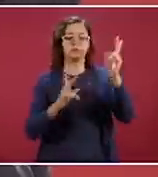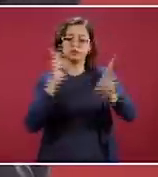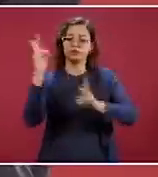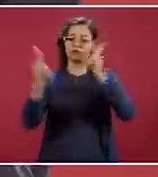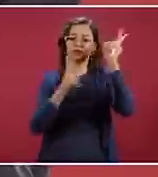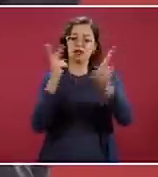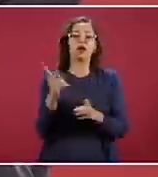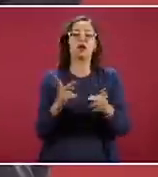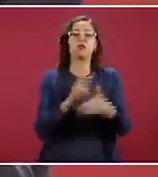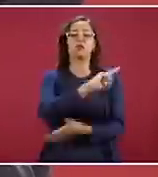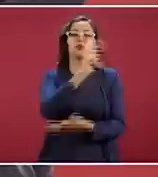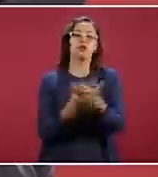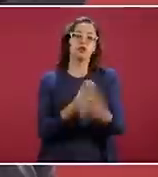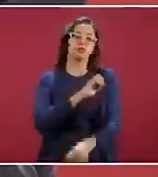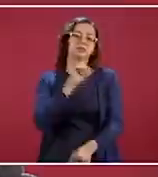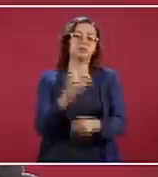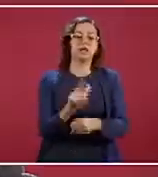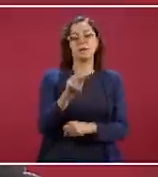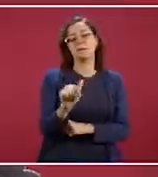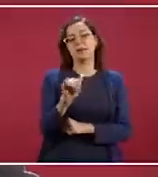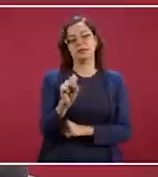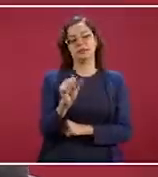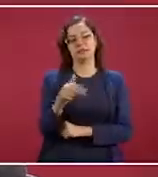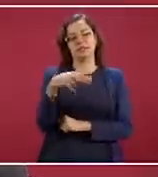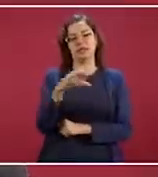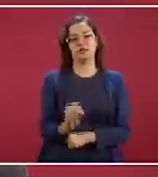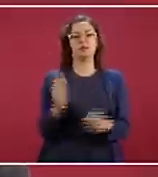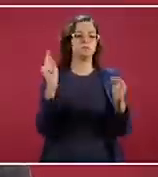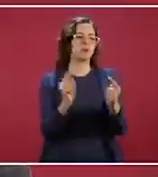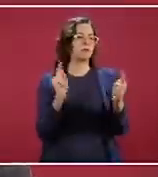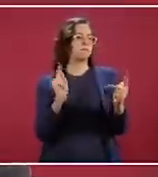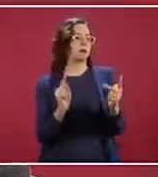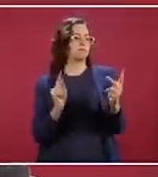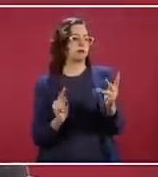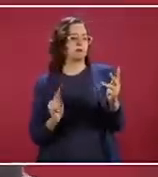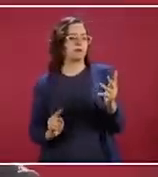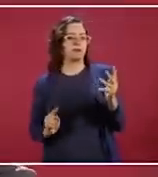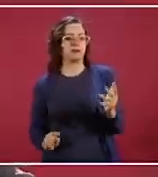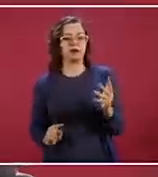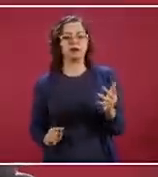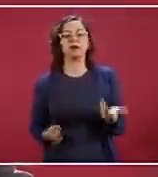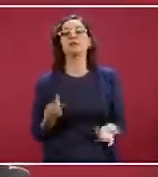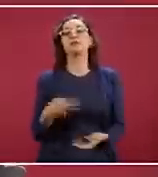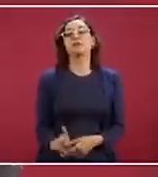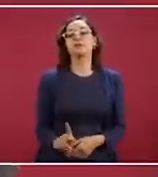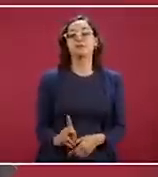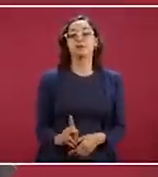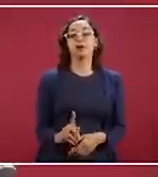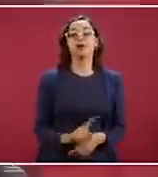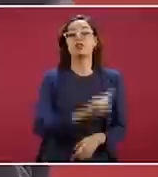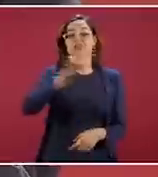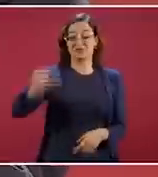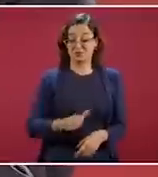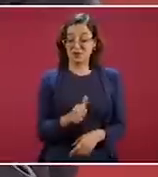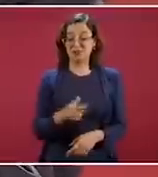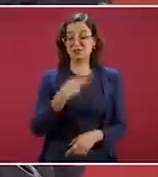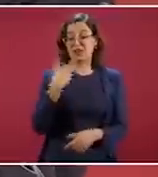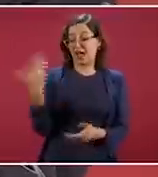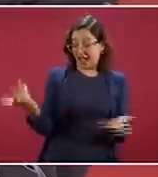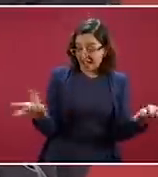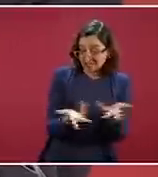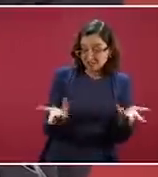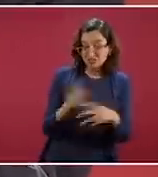va el programa paisano. Y se trata de esto, de esto, de esto, pero en la práctica